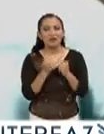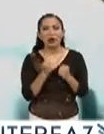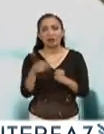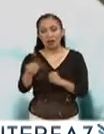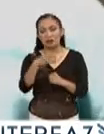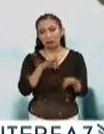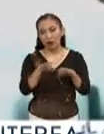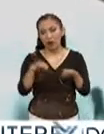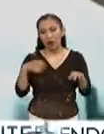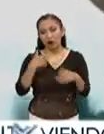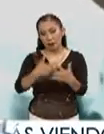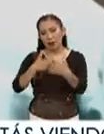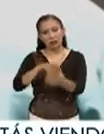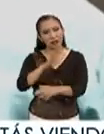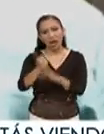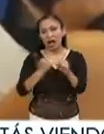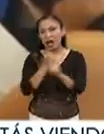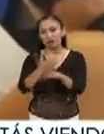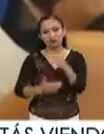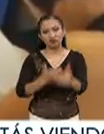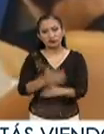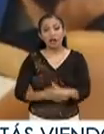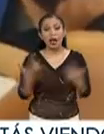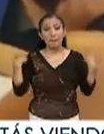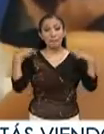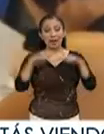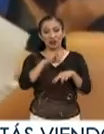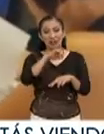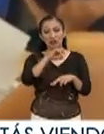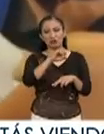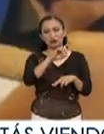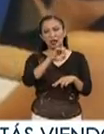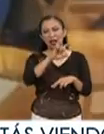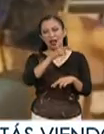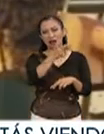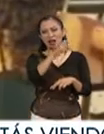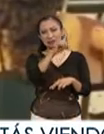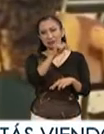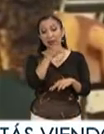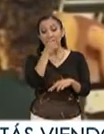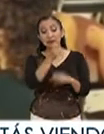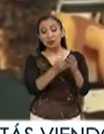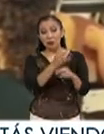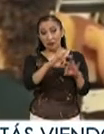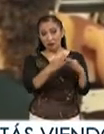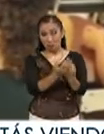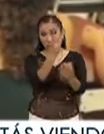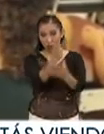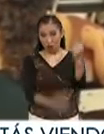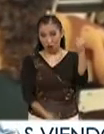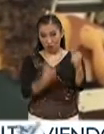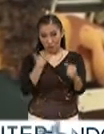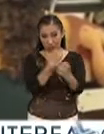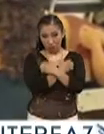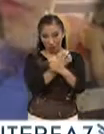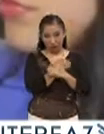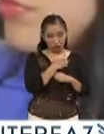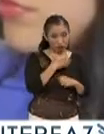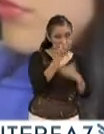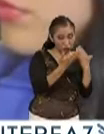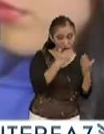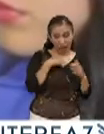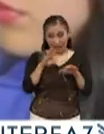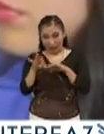hemos seguido trabajando con ellos ya por varios años. El maestro Jesús de la Garza asegura que el nuevo modelo dual que se está implementando para los